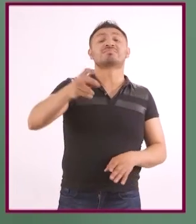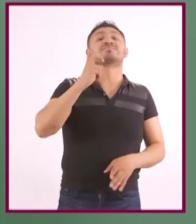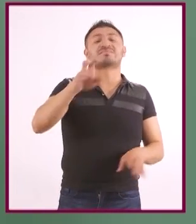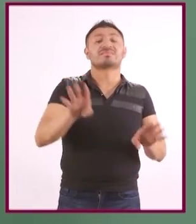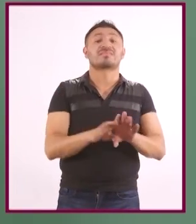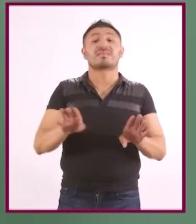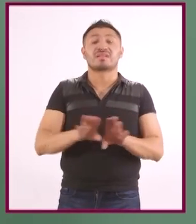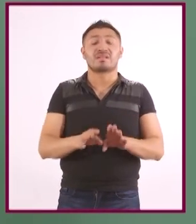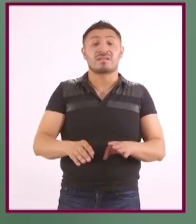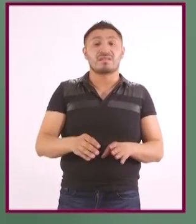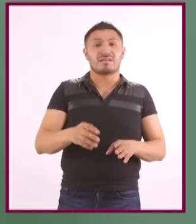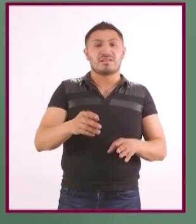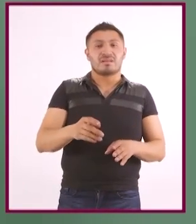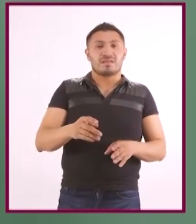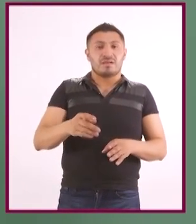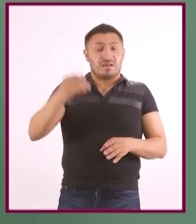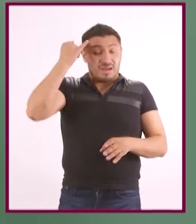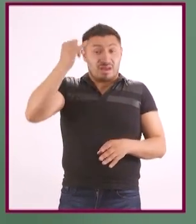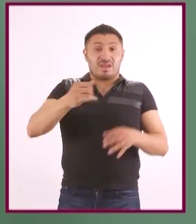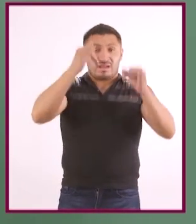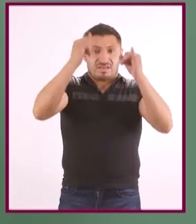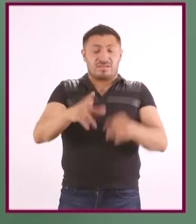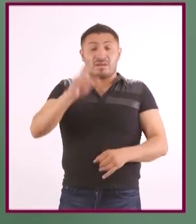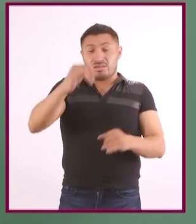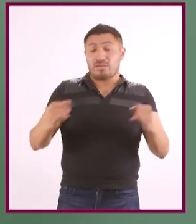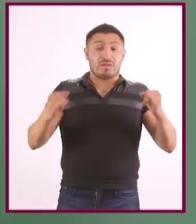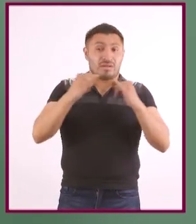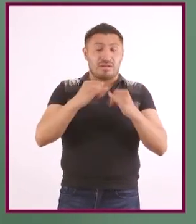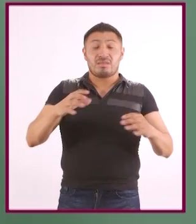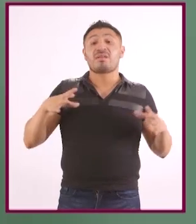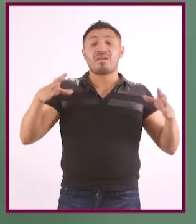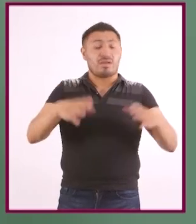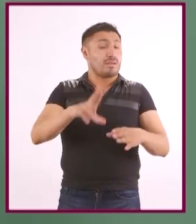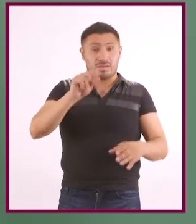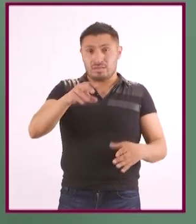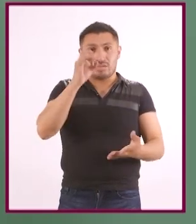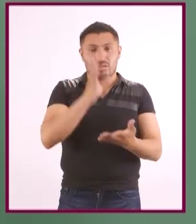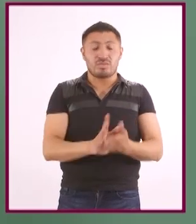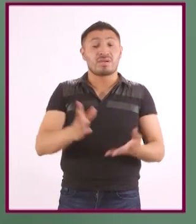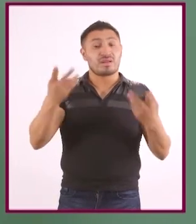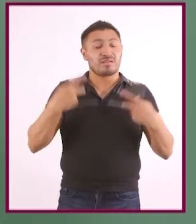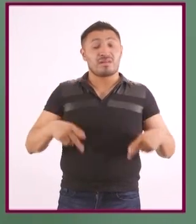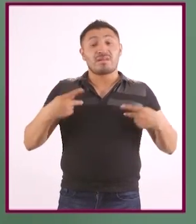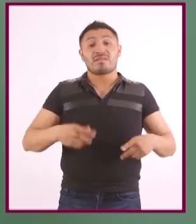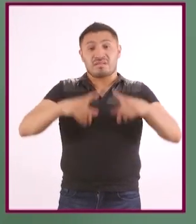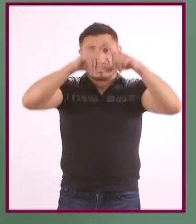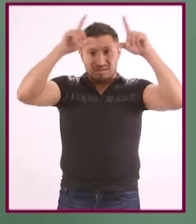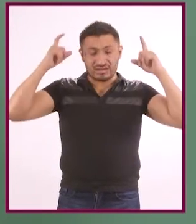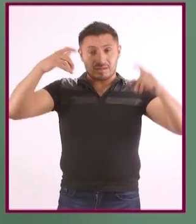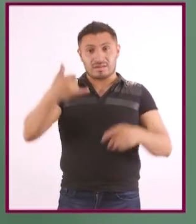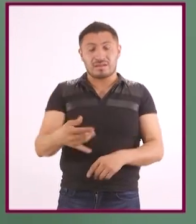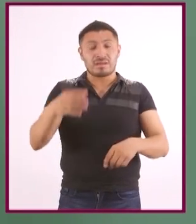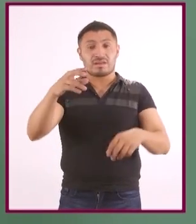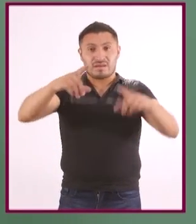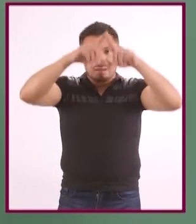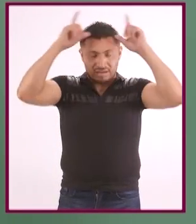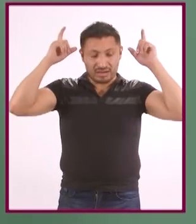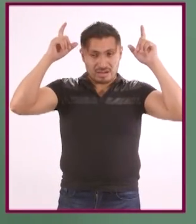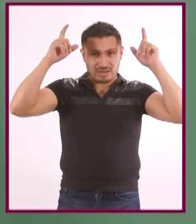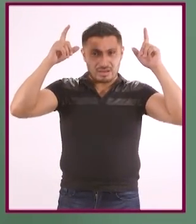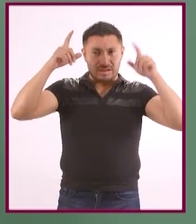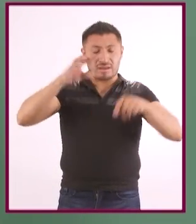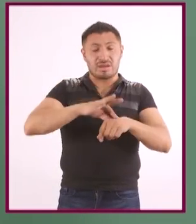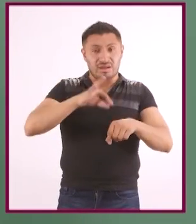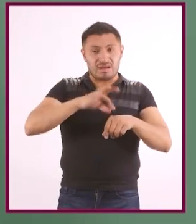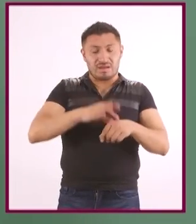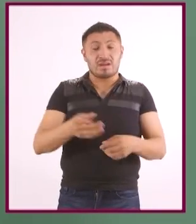una prerrogativa individual, no institucional ni colectiva. Solo puede ser invocada por el personal médico y de enfermería perteneciente al